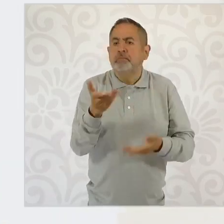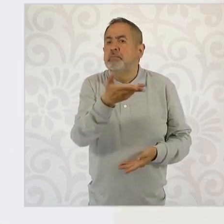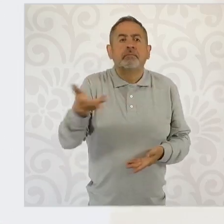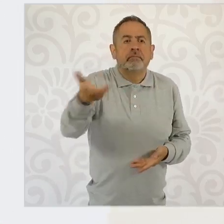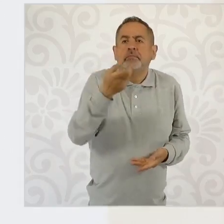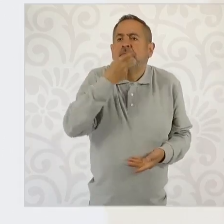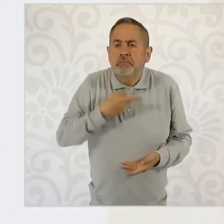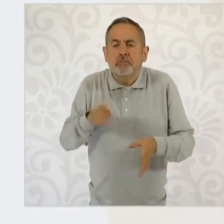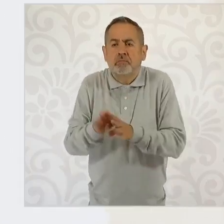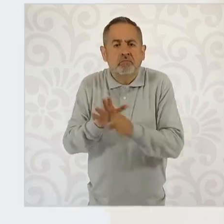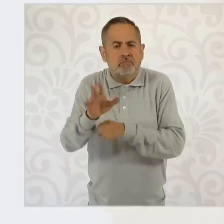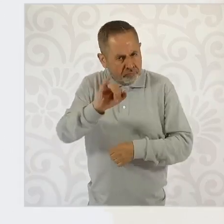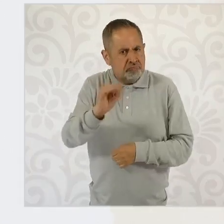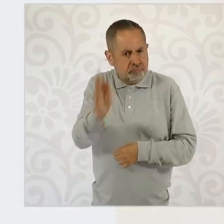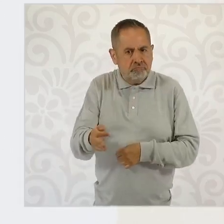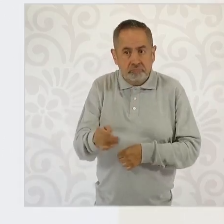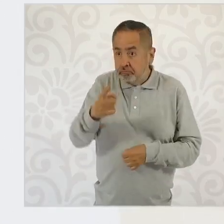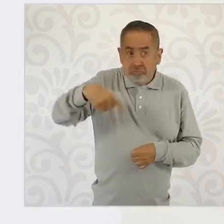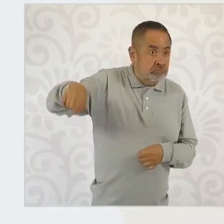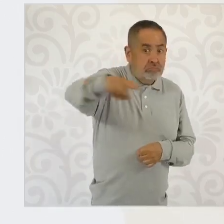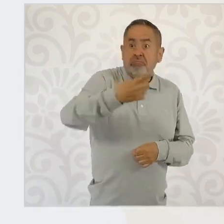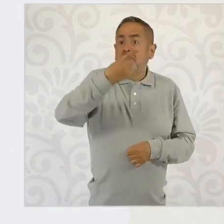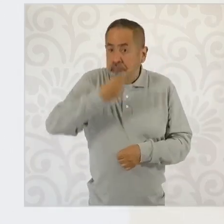Sí, y lo que decían los maestros, eso será.